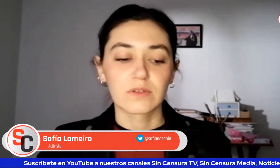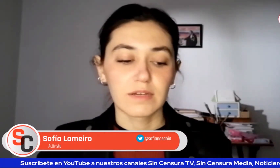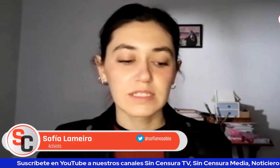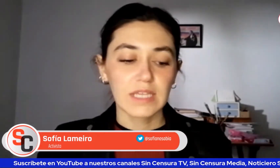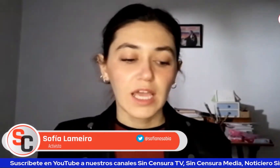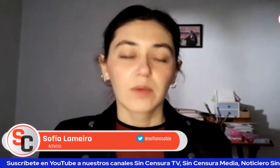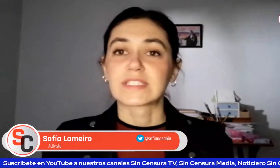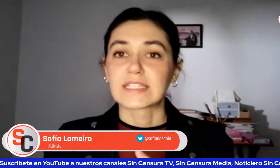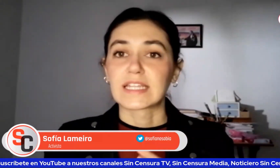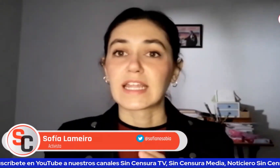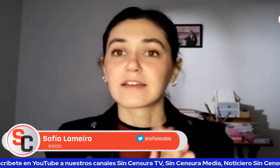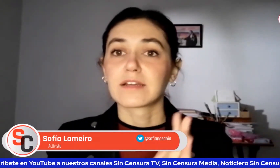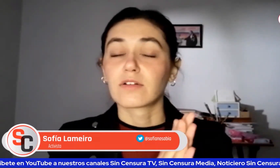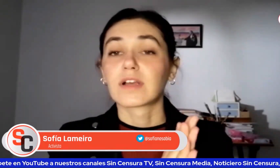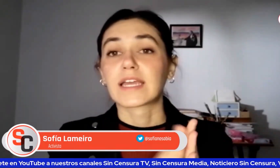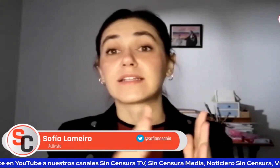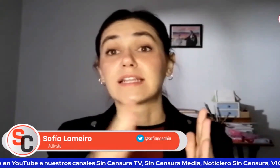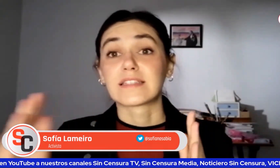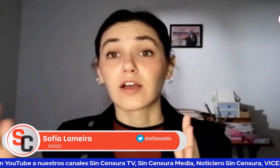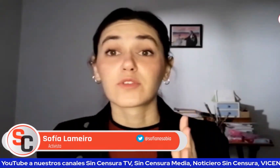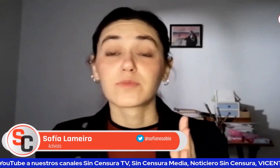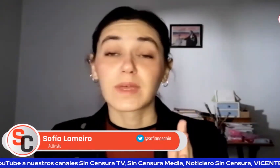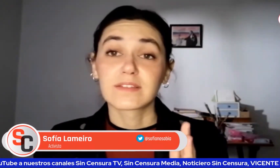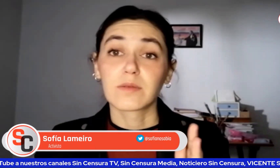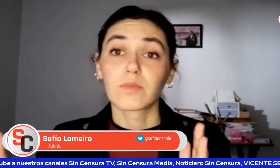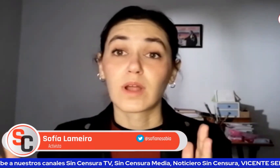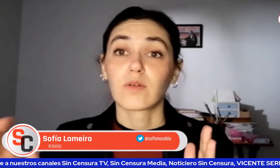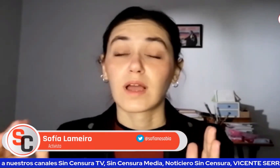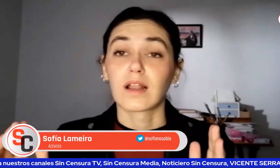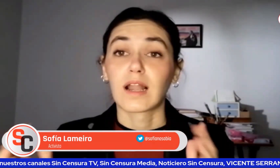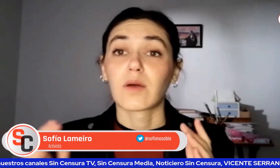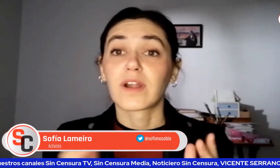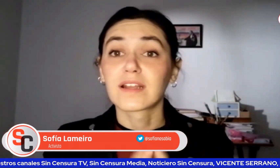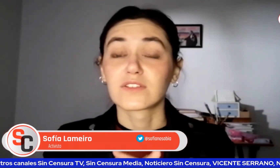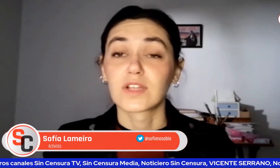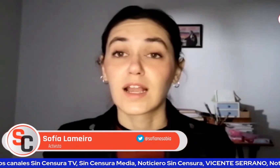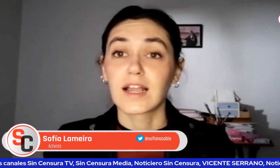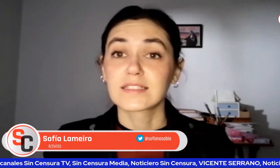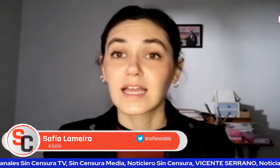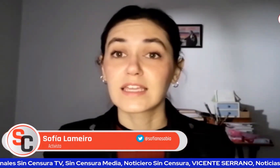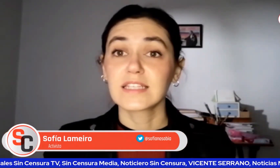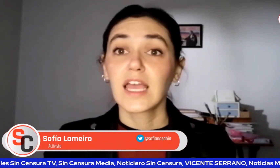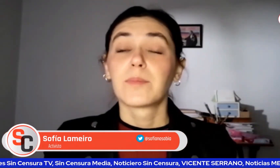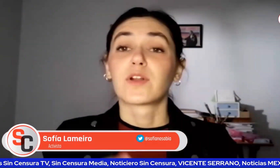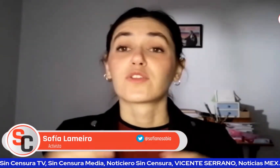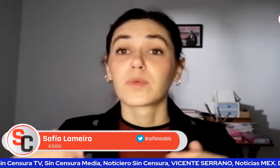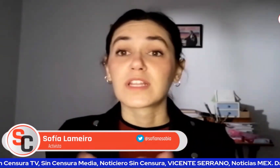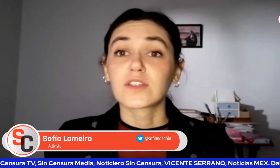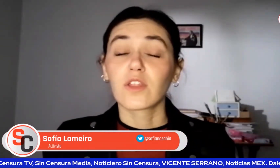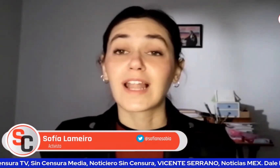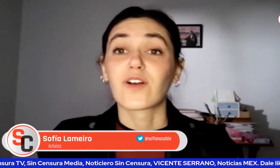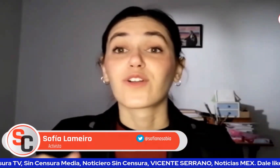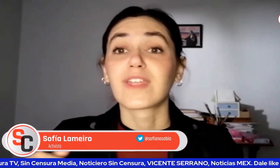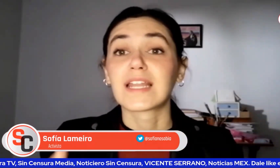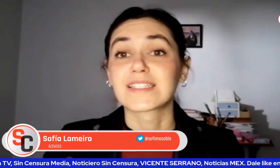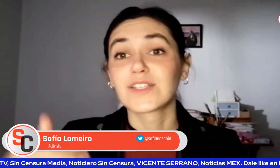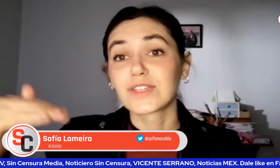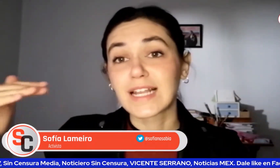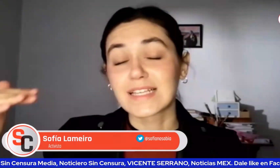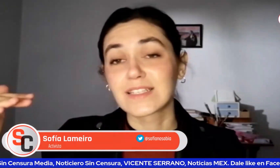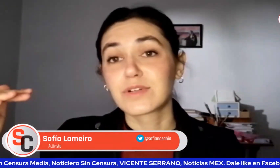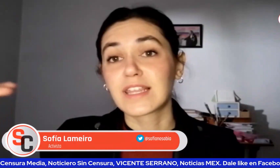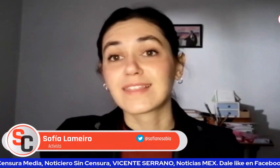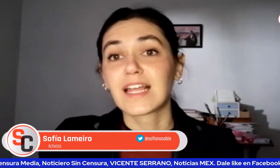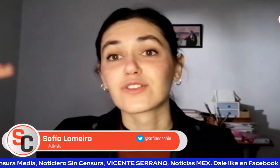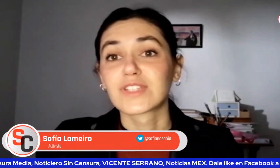lo mencionabas, pues que tenía que ver con que necesitábamos más tiempo a la Guardia Nacional en las calles, pero sobre todo la coordinación